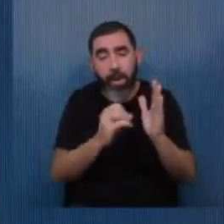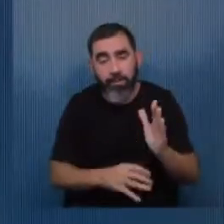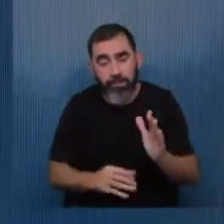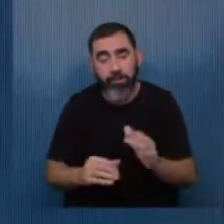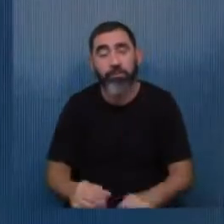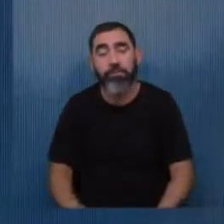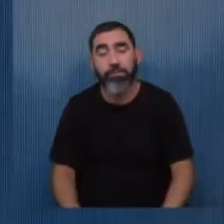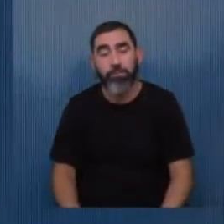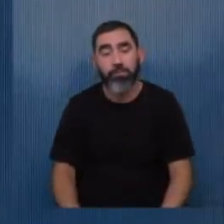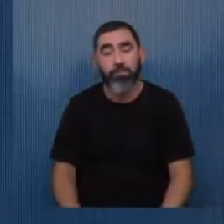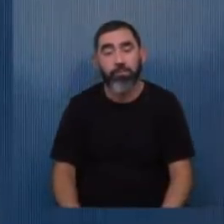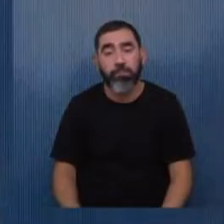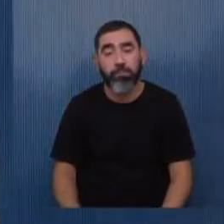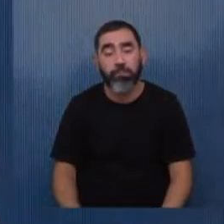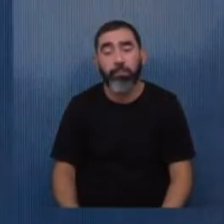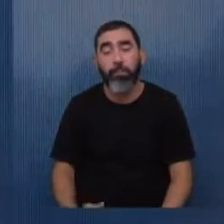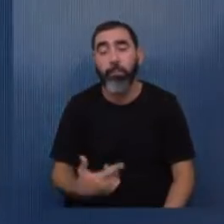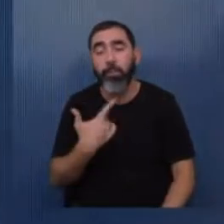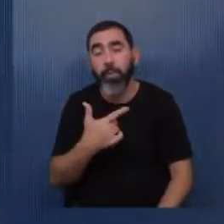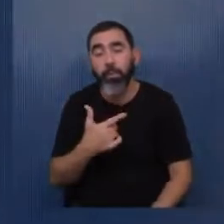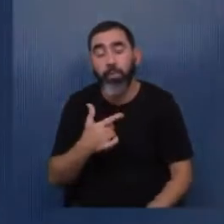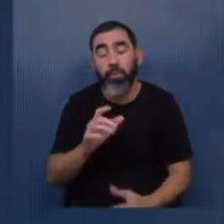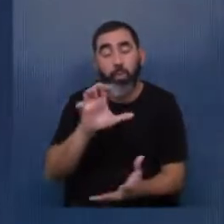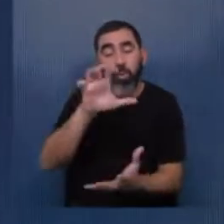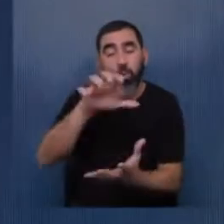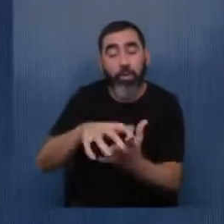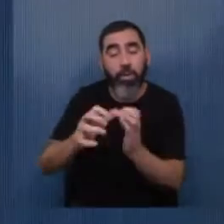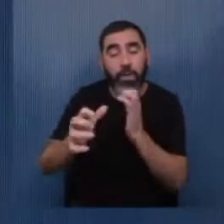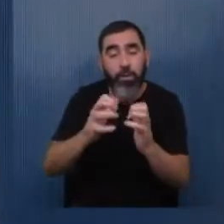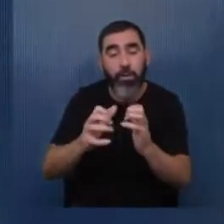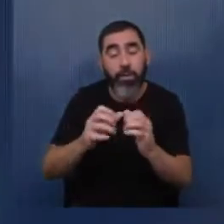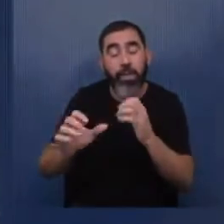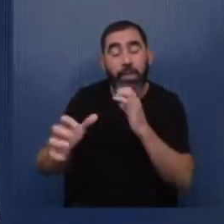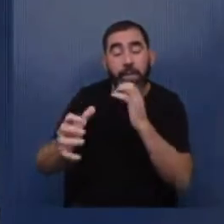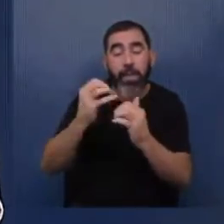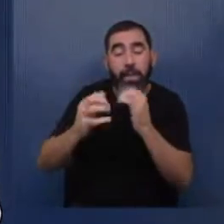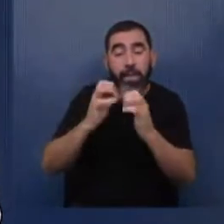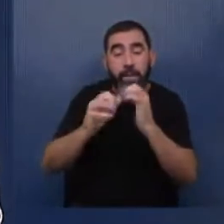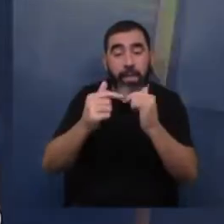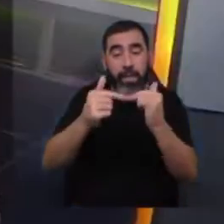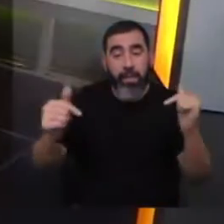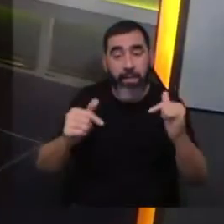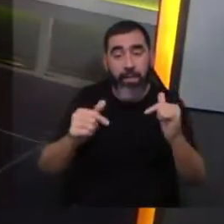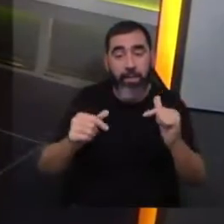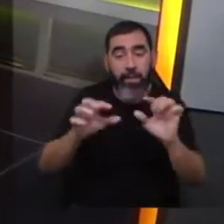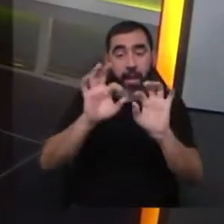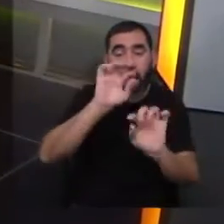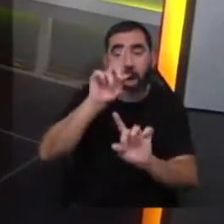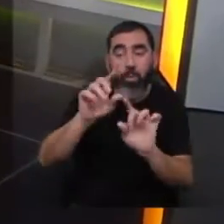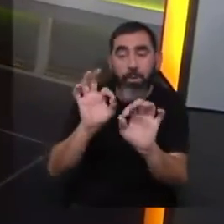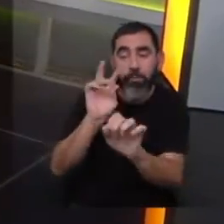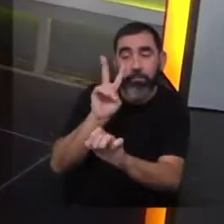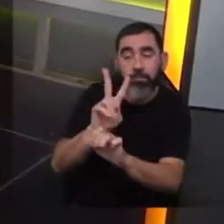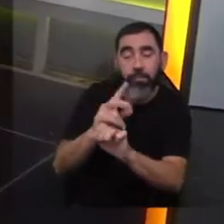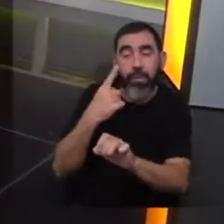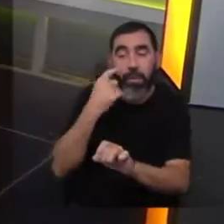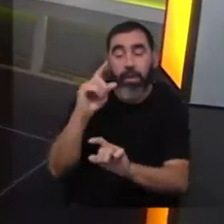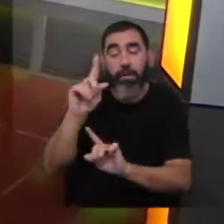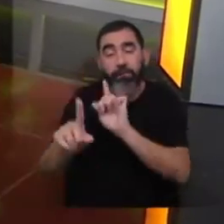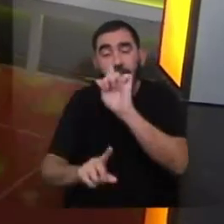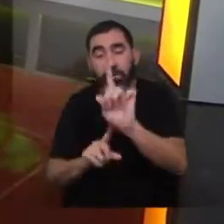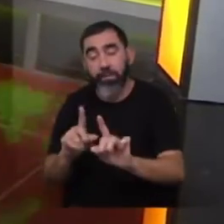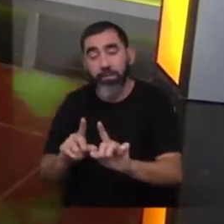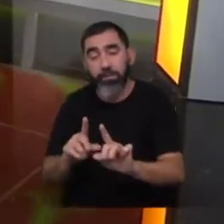solar, sobre todo en centrales eléctricas y en redes de energía, que, bueno, que tienen algunas medidas para evitar que alguna de